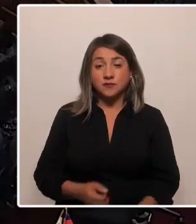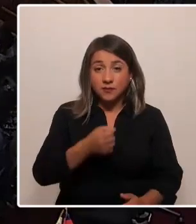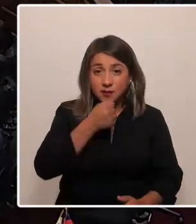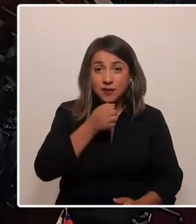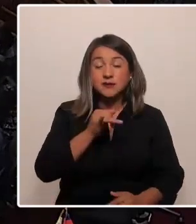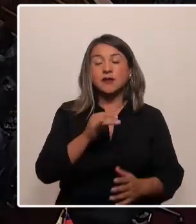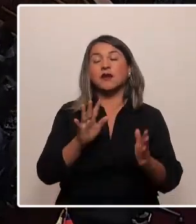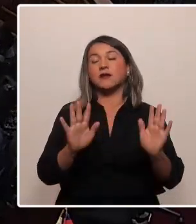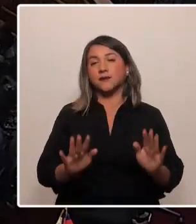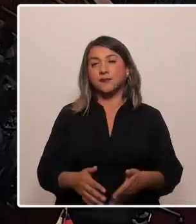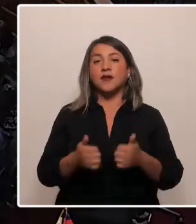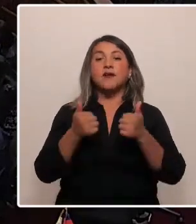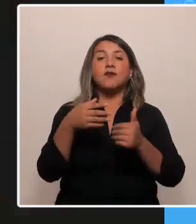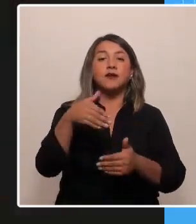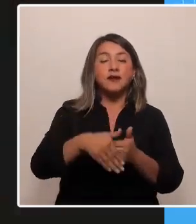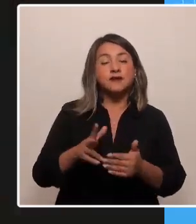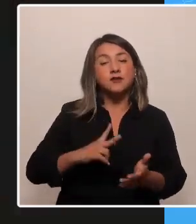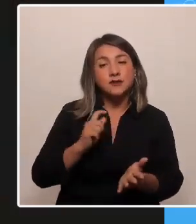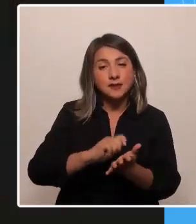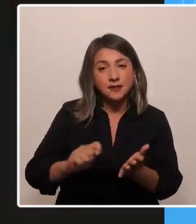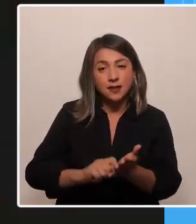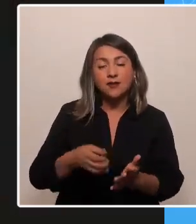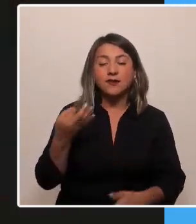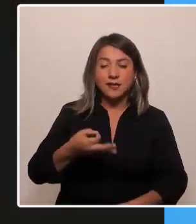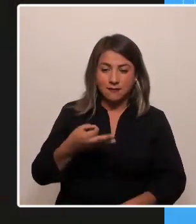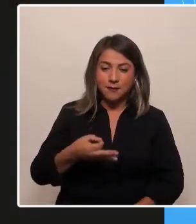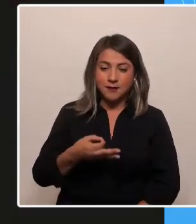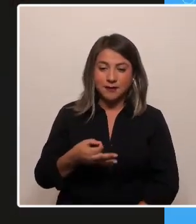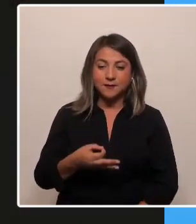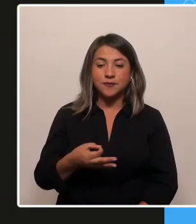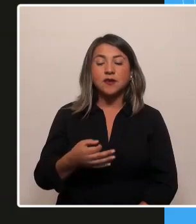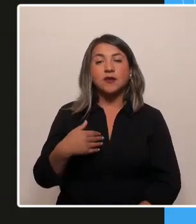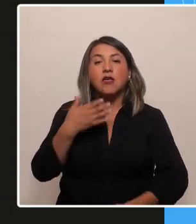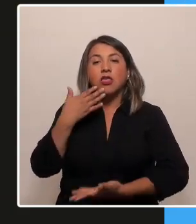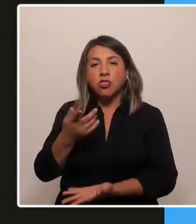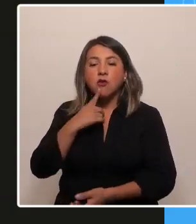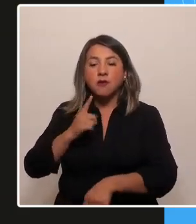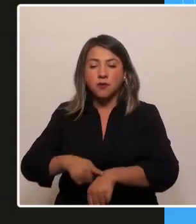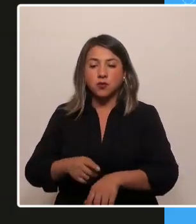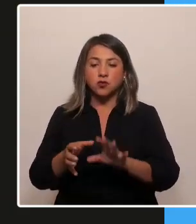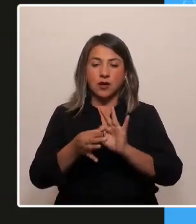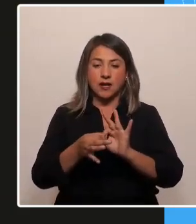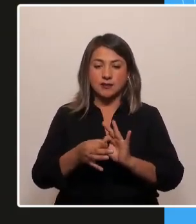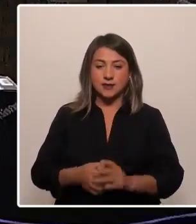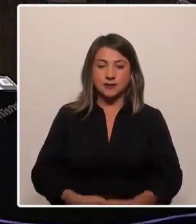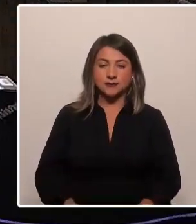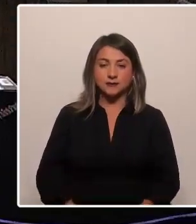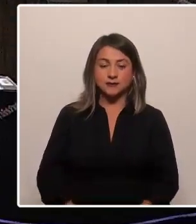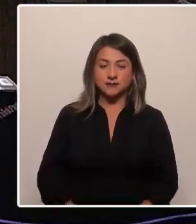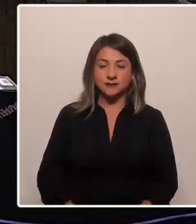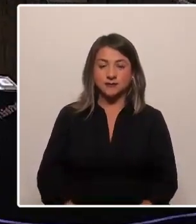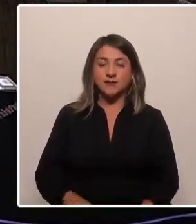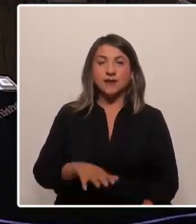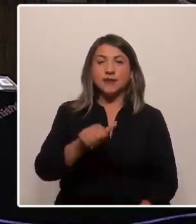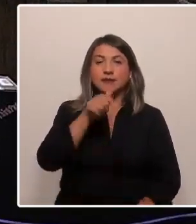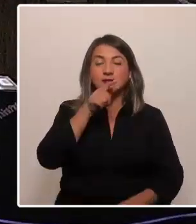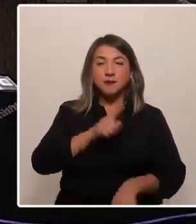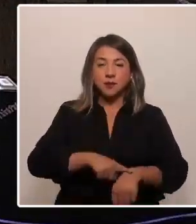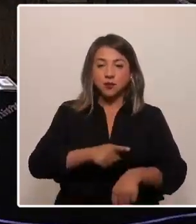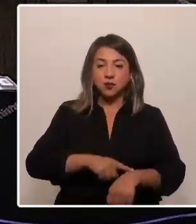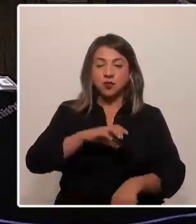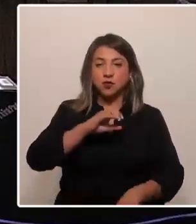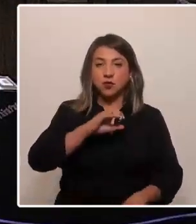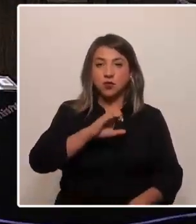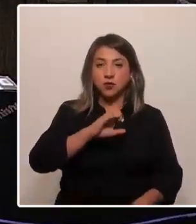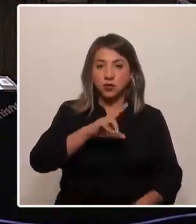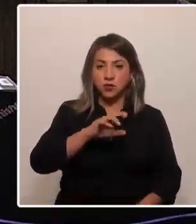Ahí sí. Buenas tardes, señor secretario. Efectivamente, le cedo mis minutos. Gracias. Muchas gracias. Por 6 minutos, señor Cretón.